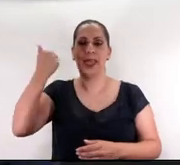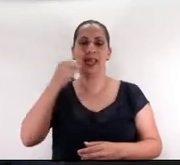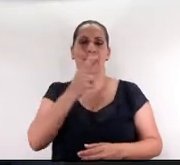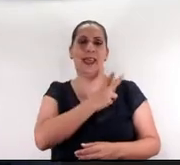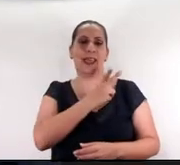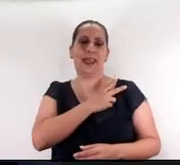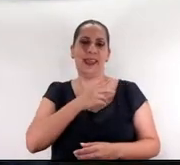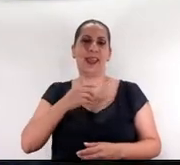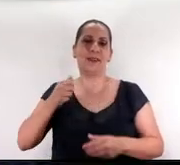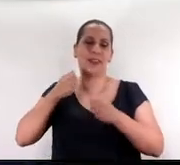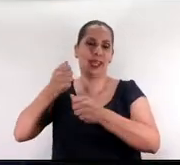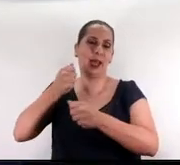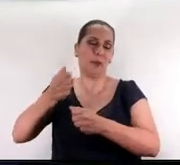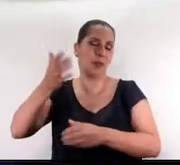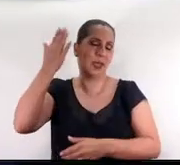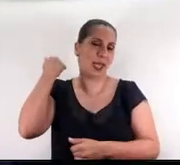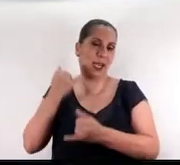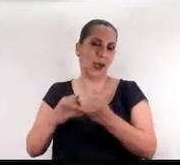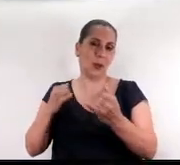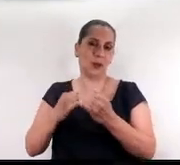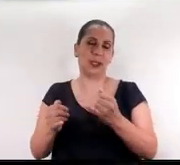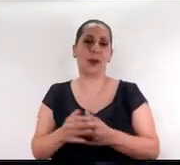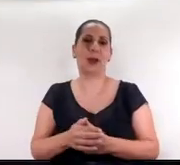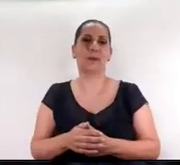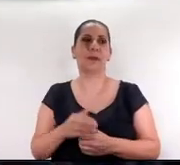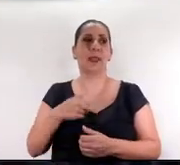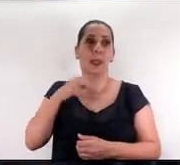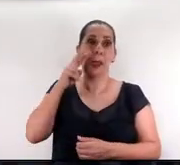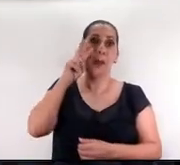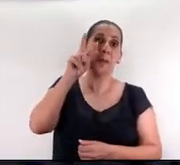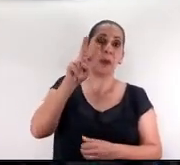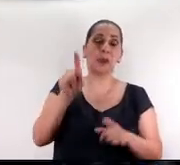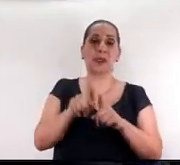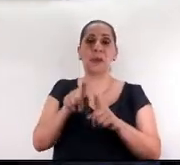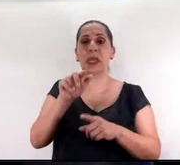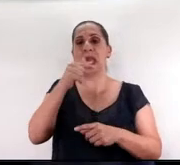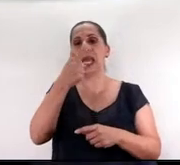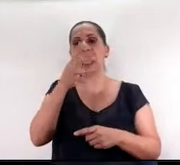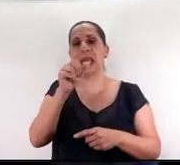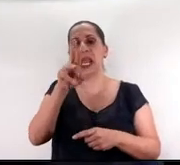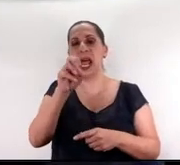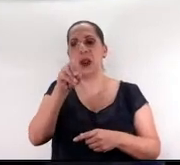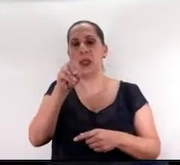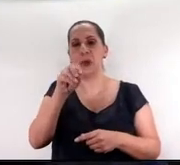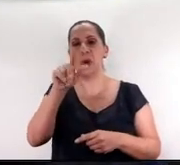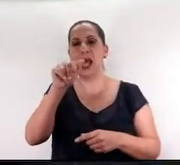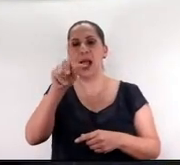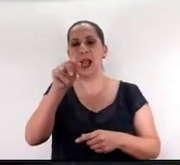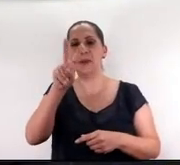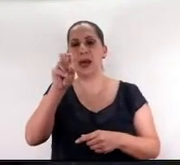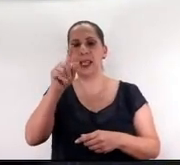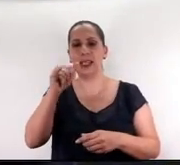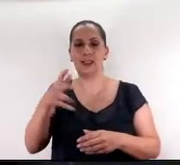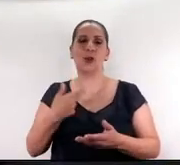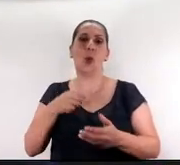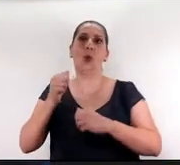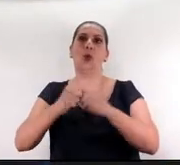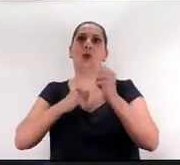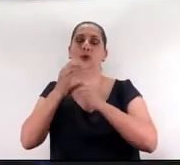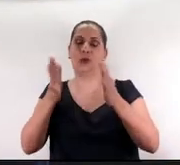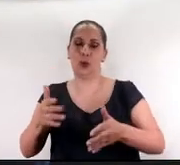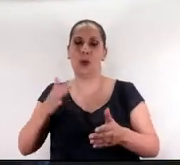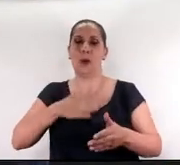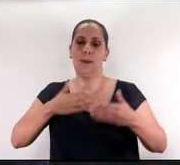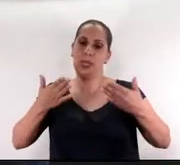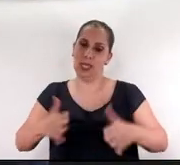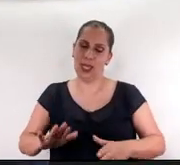última campaña, por supuesto. Veo a don Gerardo Álvarez, un gran constructor, mi hijo que es arquitecto y